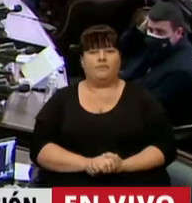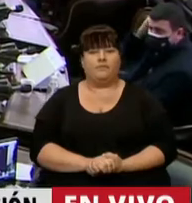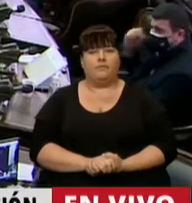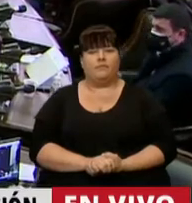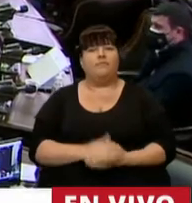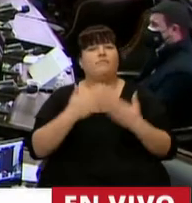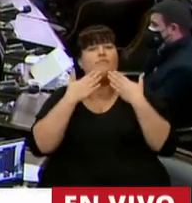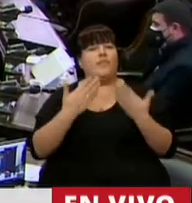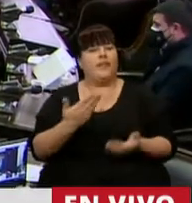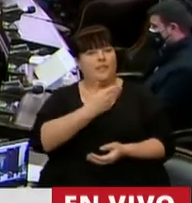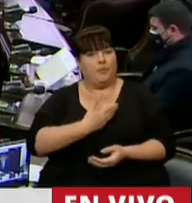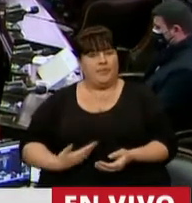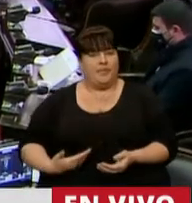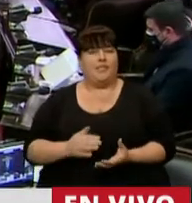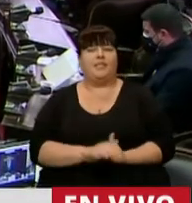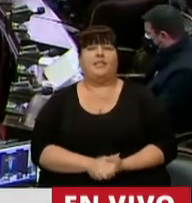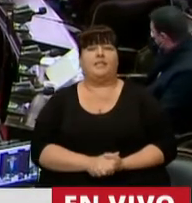Gracias, Presidente.